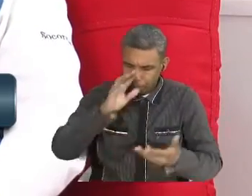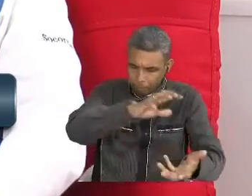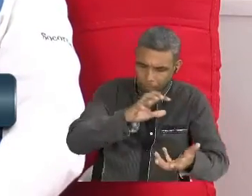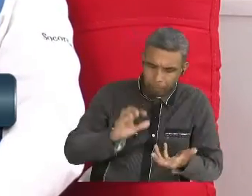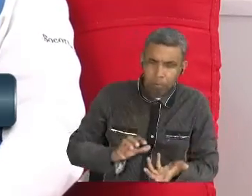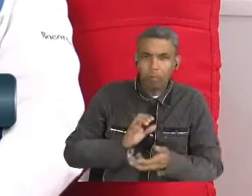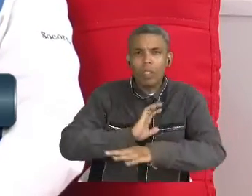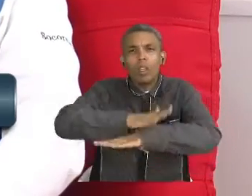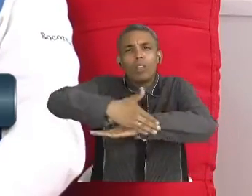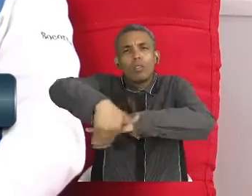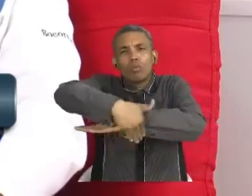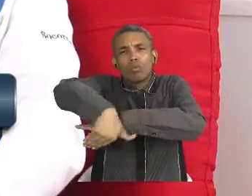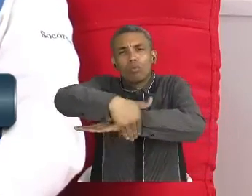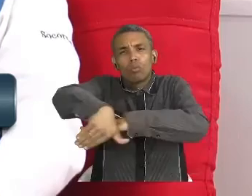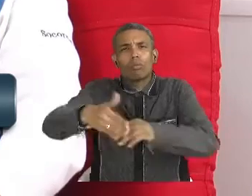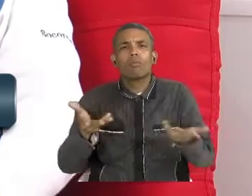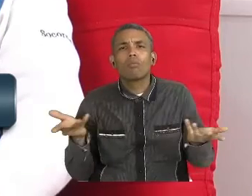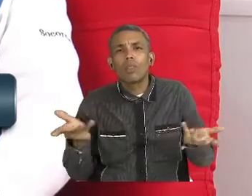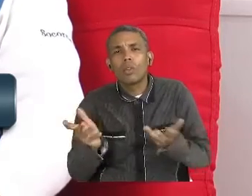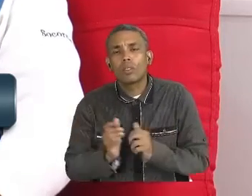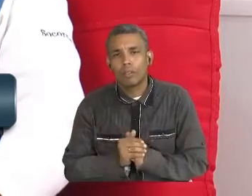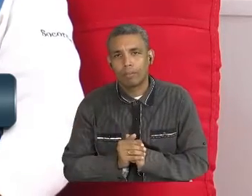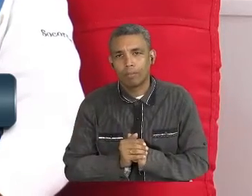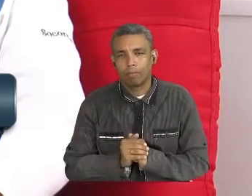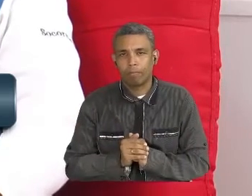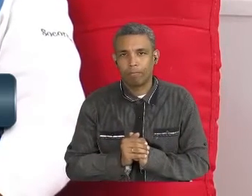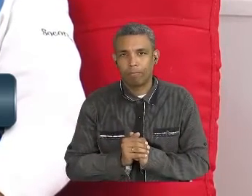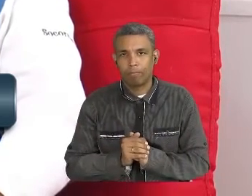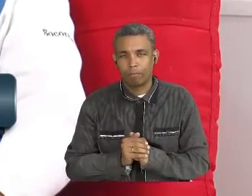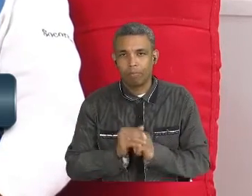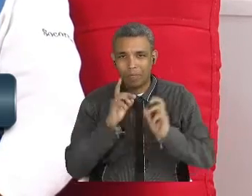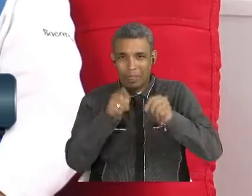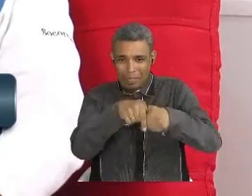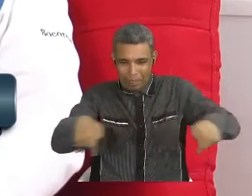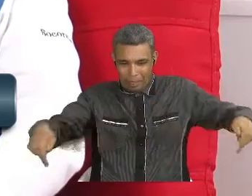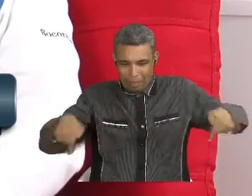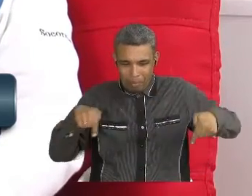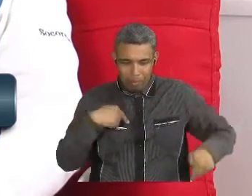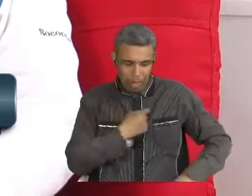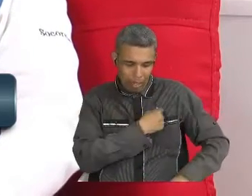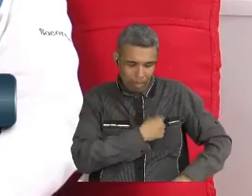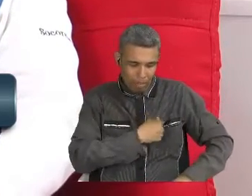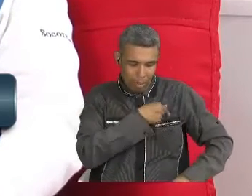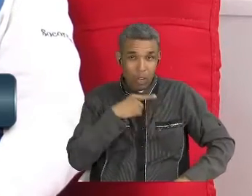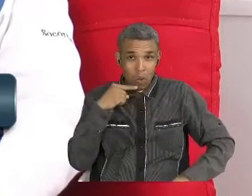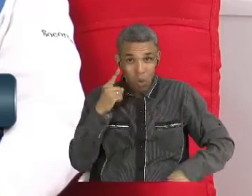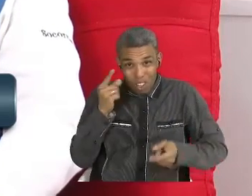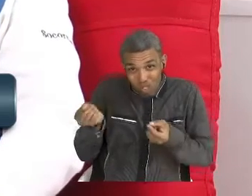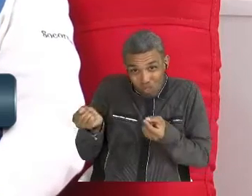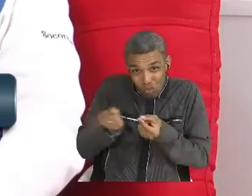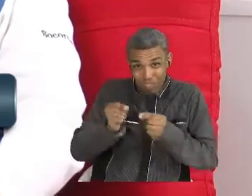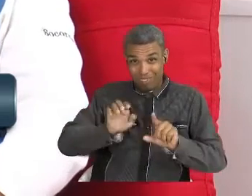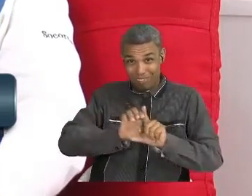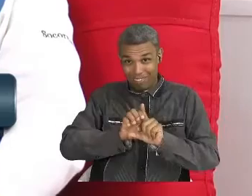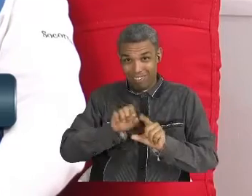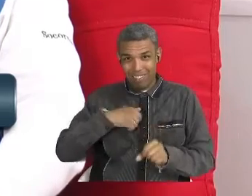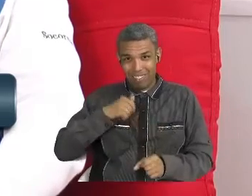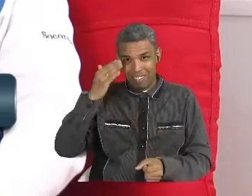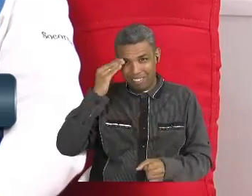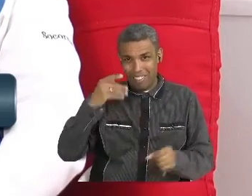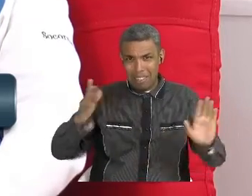porque todos lo estamos canalizando en las nuevas instalaciones de la Cruz Roja, cerca aquí a Enlace Televisión, sí. Calle 48,